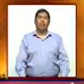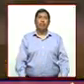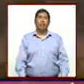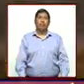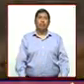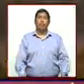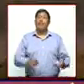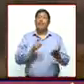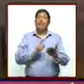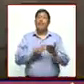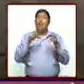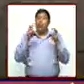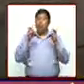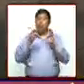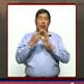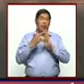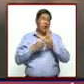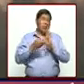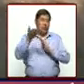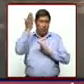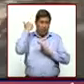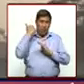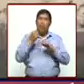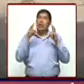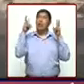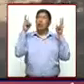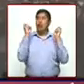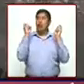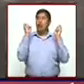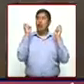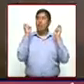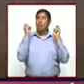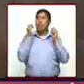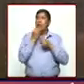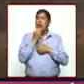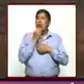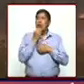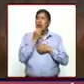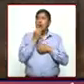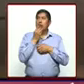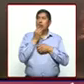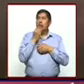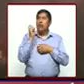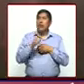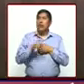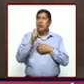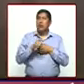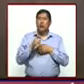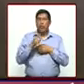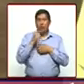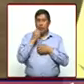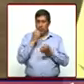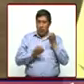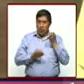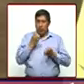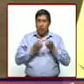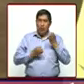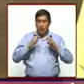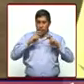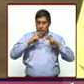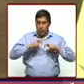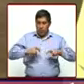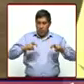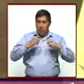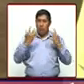Estos paquetes de leyes llamados leyes incendiarios, esto es un tema que todavía requiere mayor evaluación, revisión